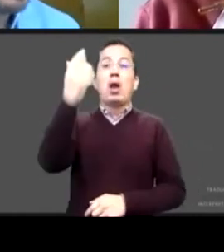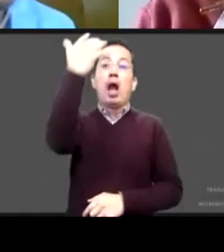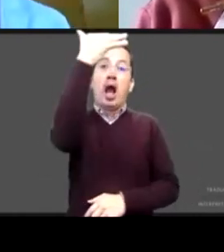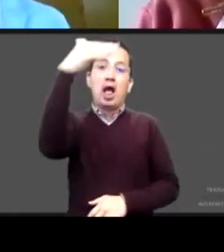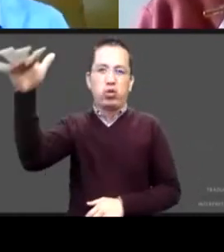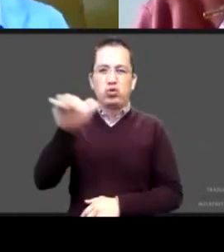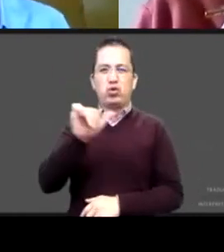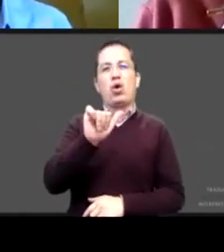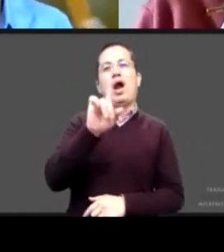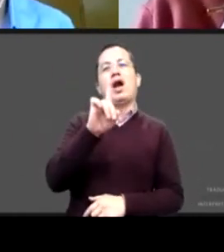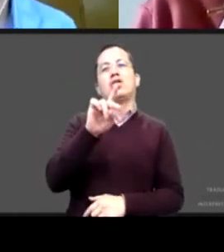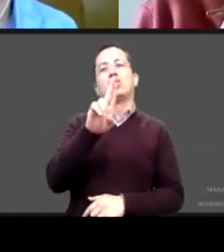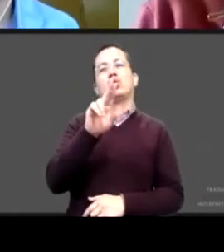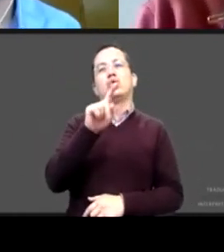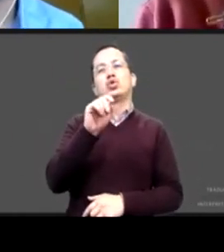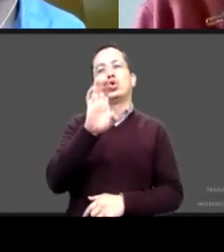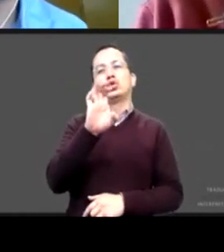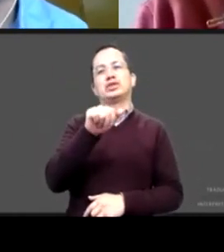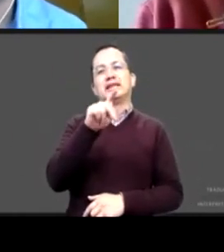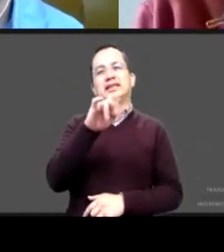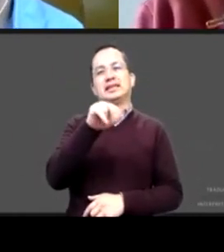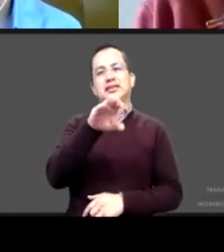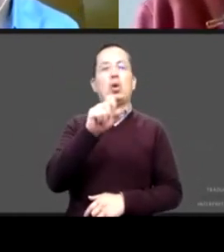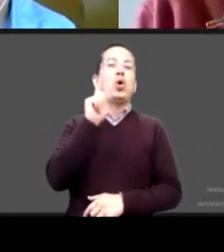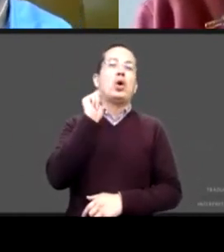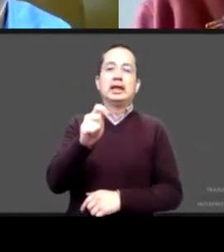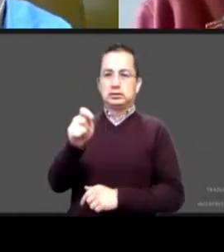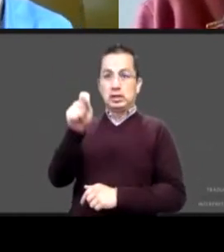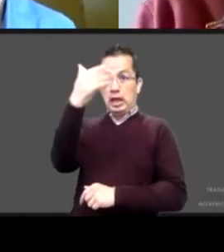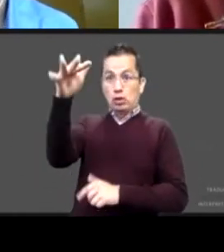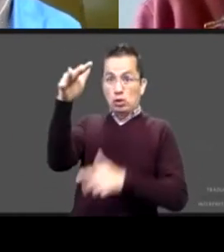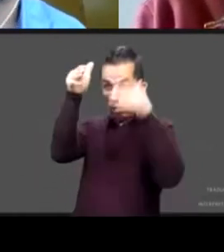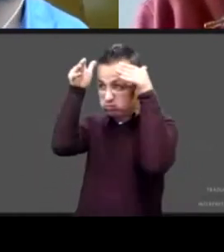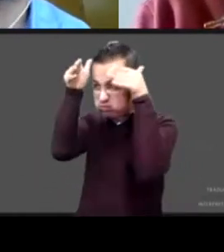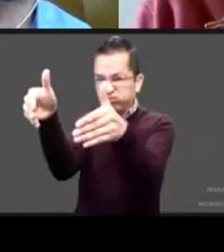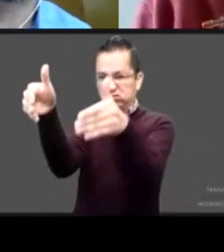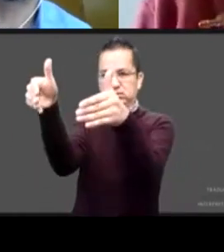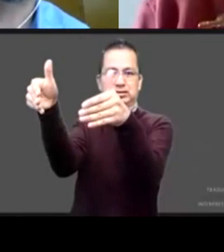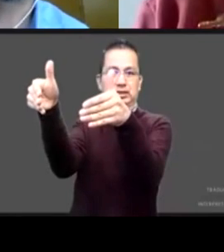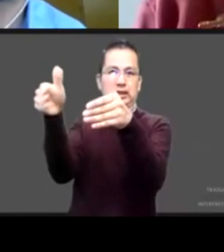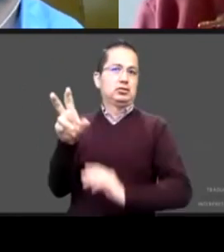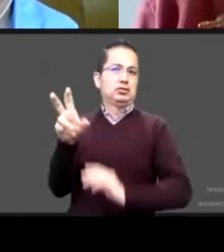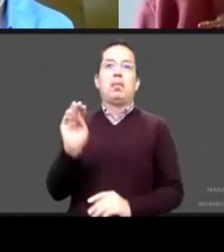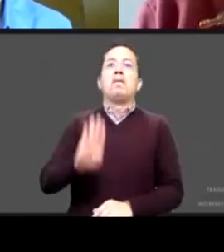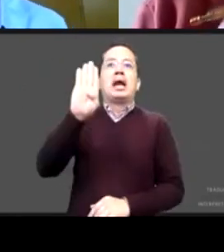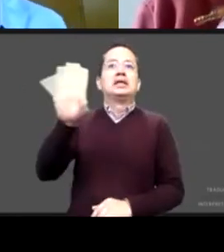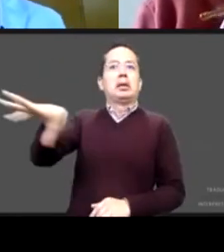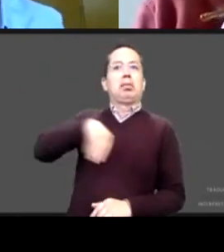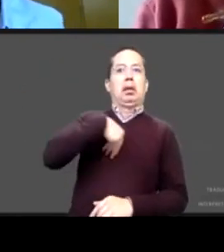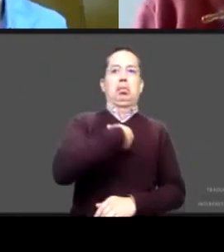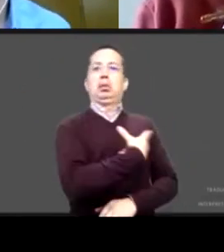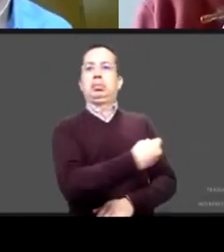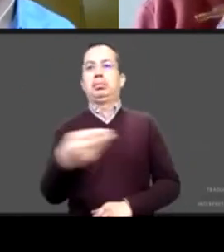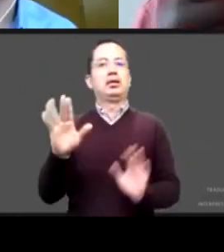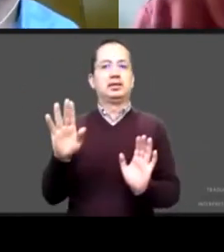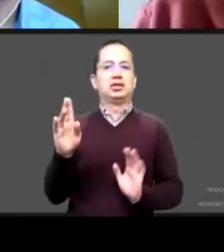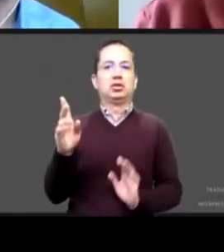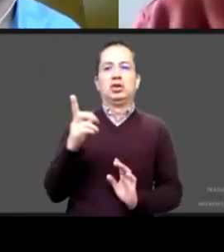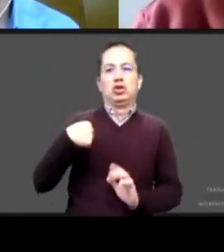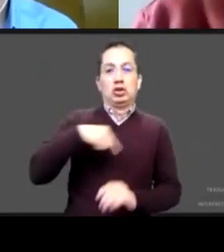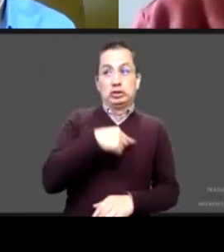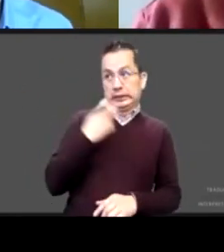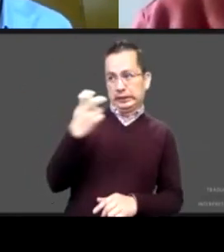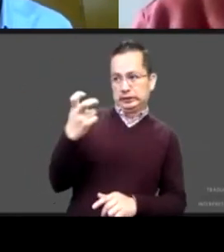agregaría, frente al adultocentrismo hay que tener sana distancia también, ¿no? Las y los adultos que trabajamos